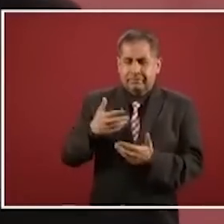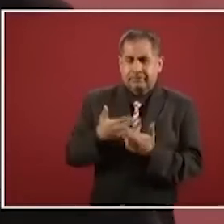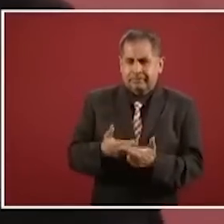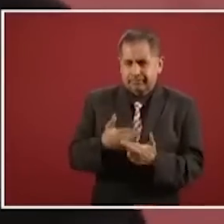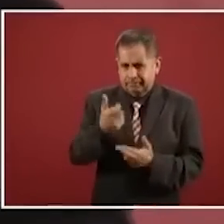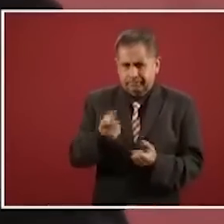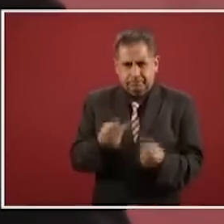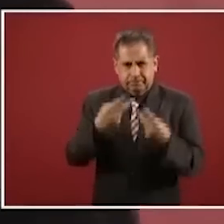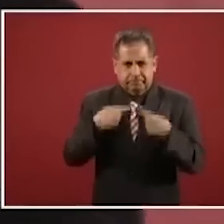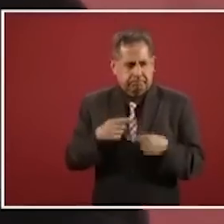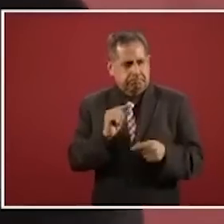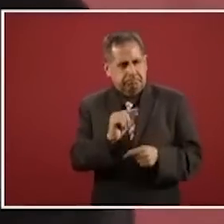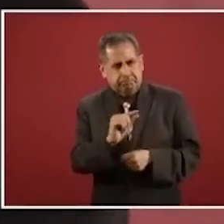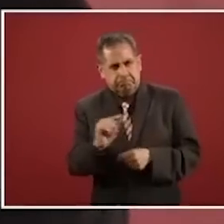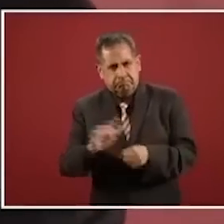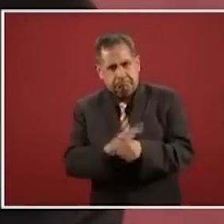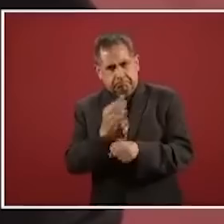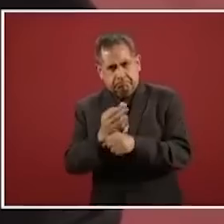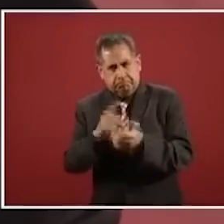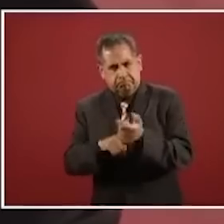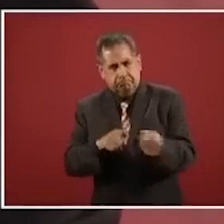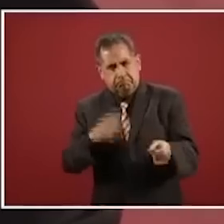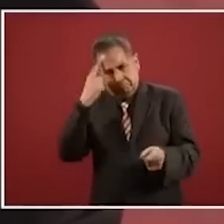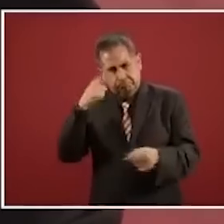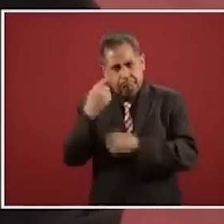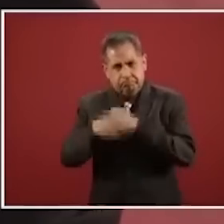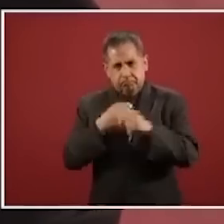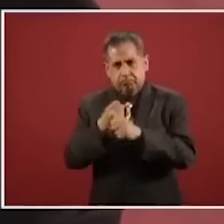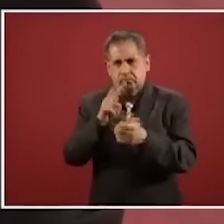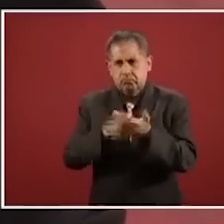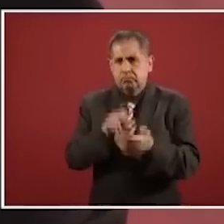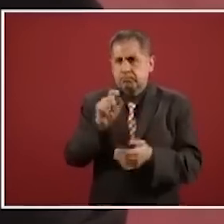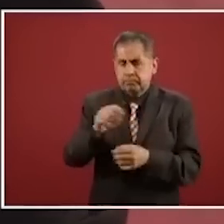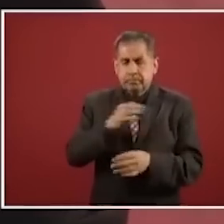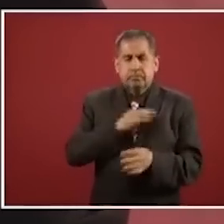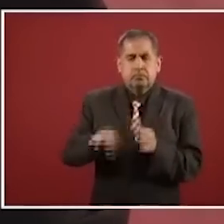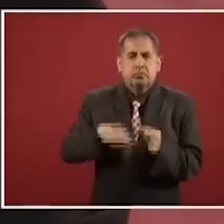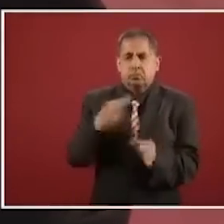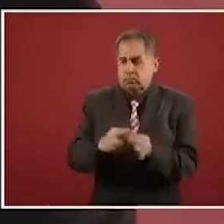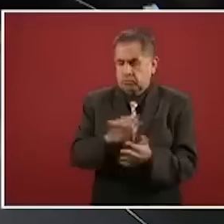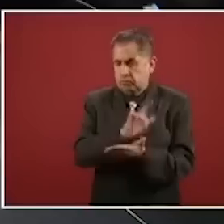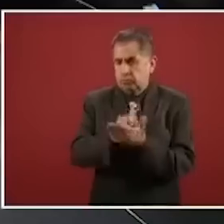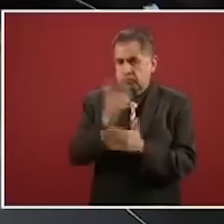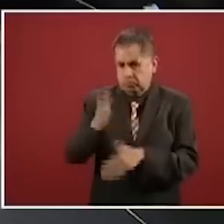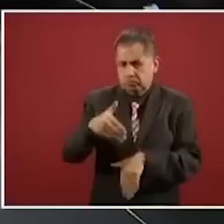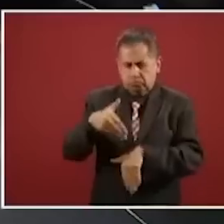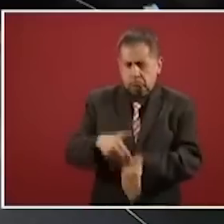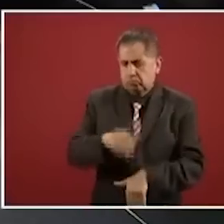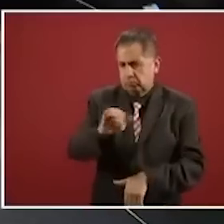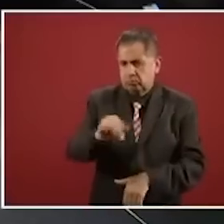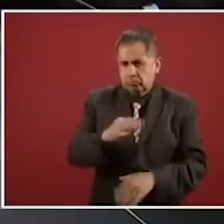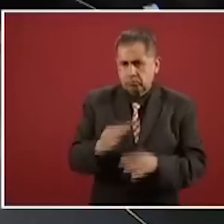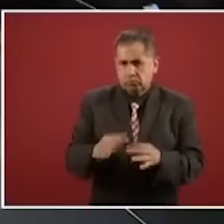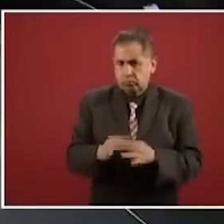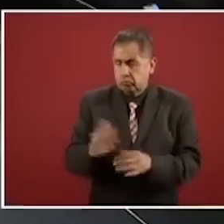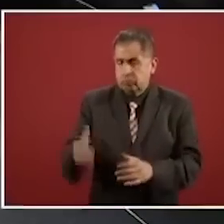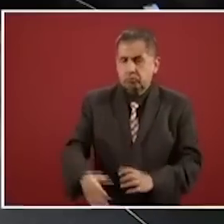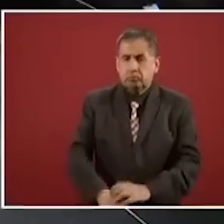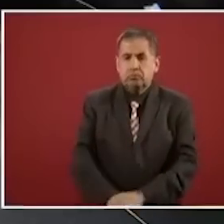número de personas. Entonces, espero que para 2020 ya lo podamos cumplir cabalmente como lo dispone la ley. A usted.